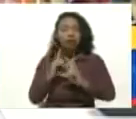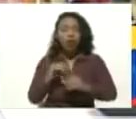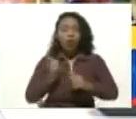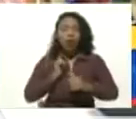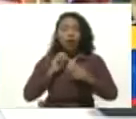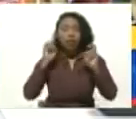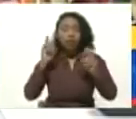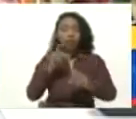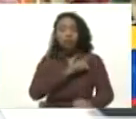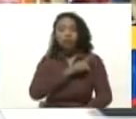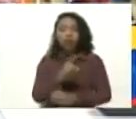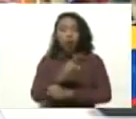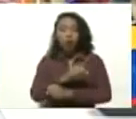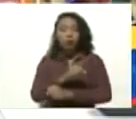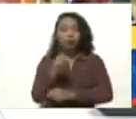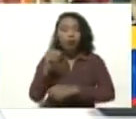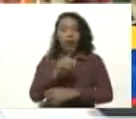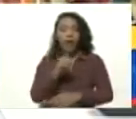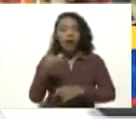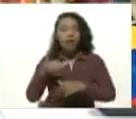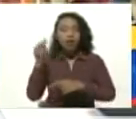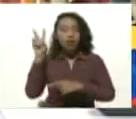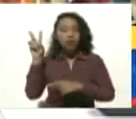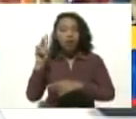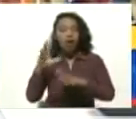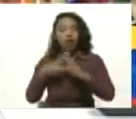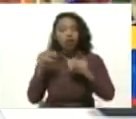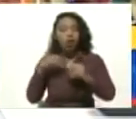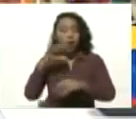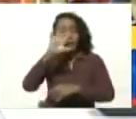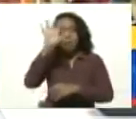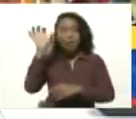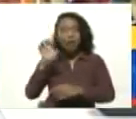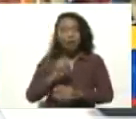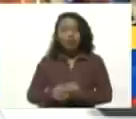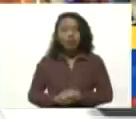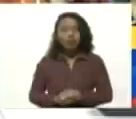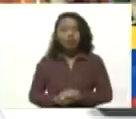tema. Es de obligatorio cumplimiento para Venezuela y para todos los países.